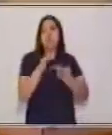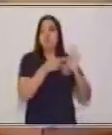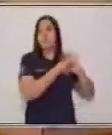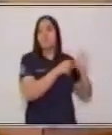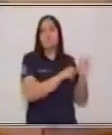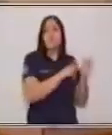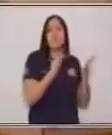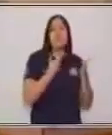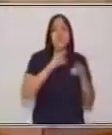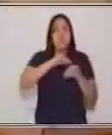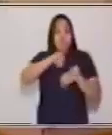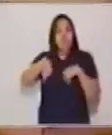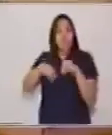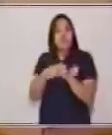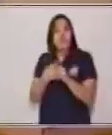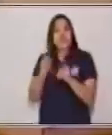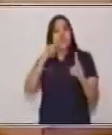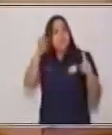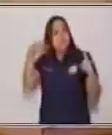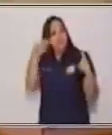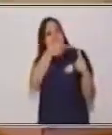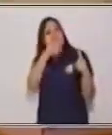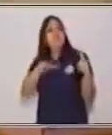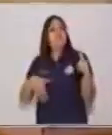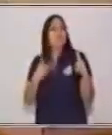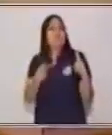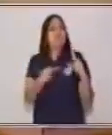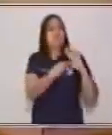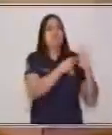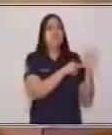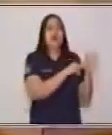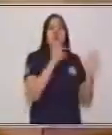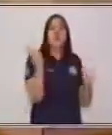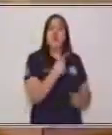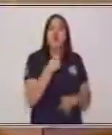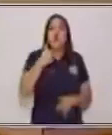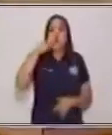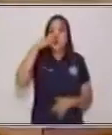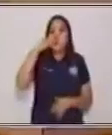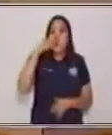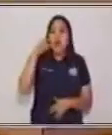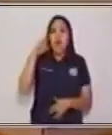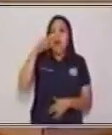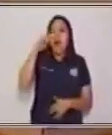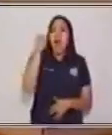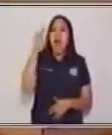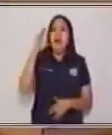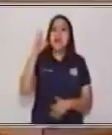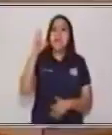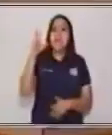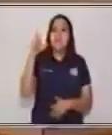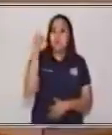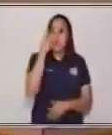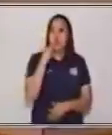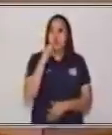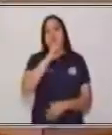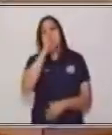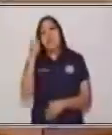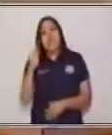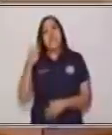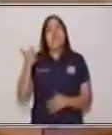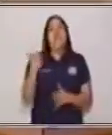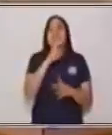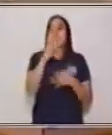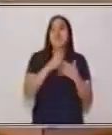directo mencionamos en la clase anterior que van a ser los artículos y los adjetivos que comprenden dentro de la estructura del